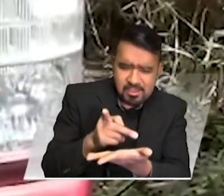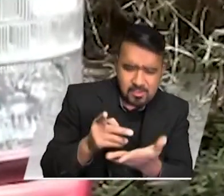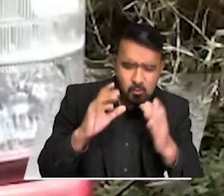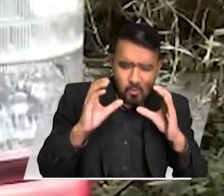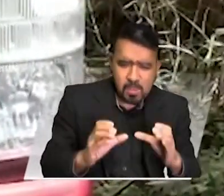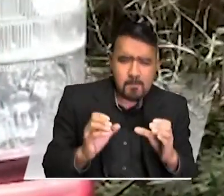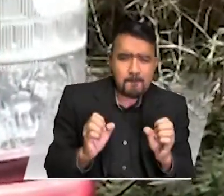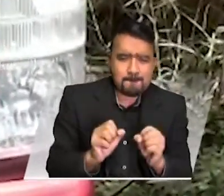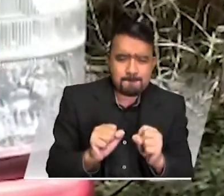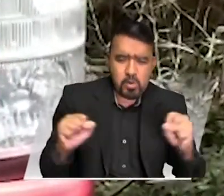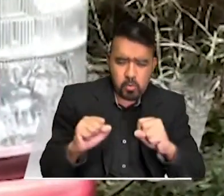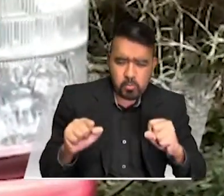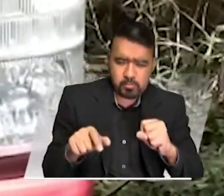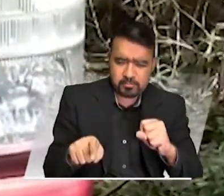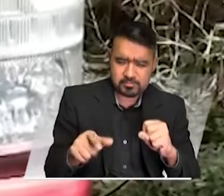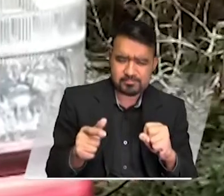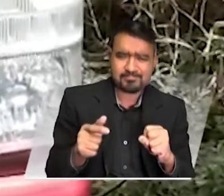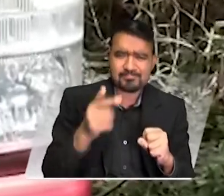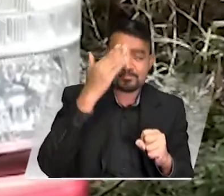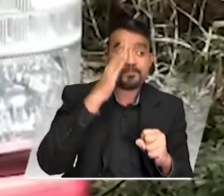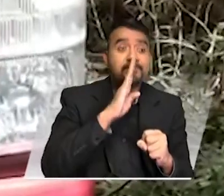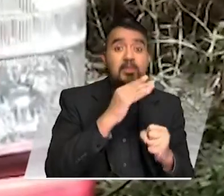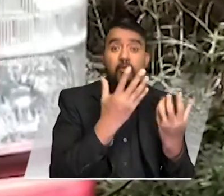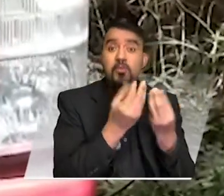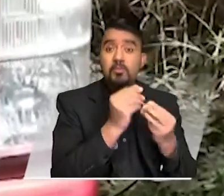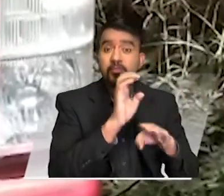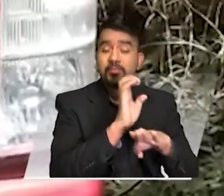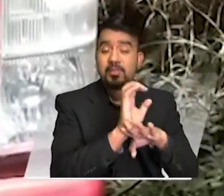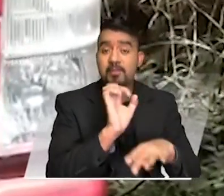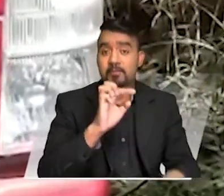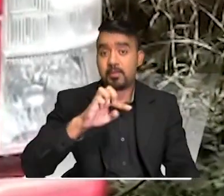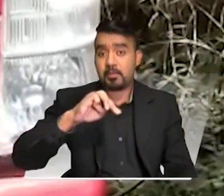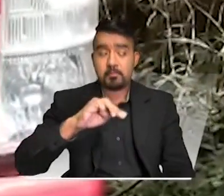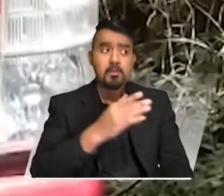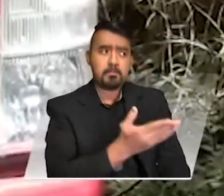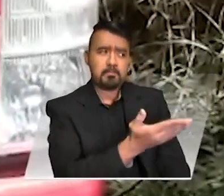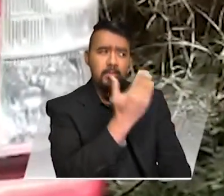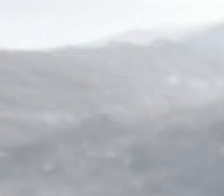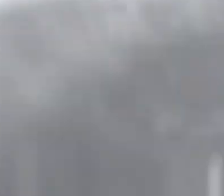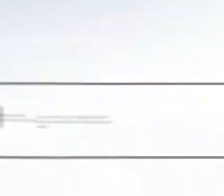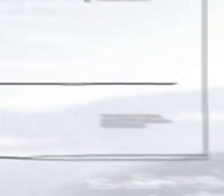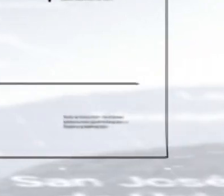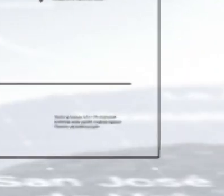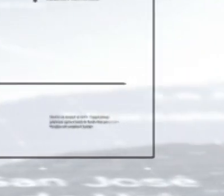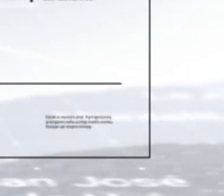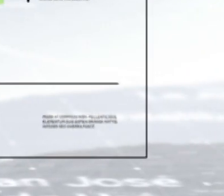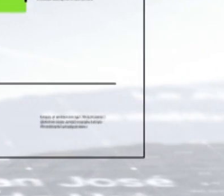se pide apoyo de EPM para desenergizar y de Policía Nacional.